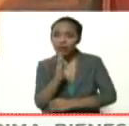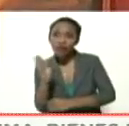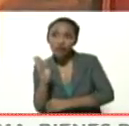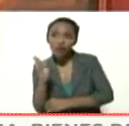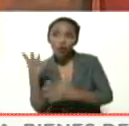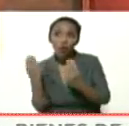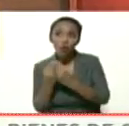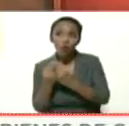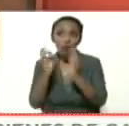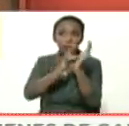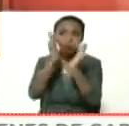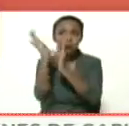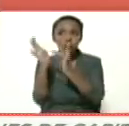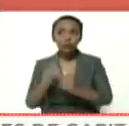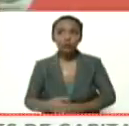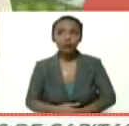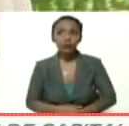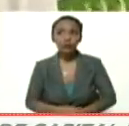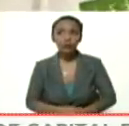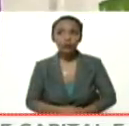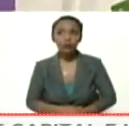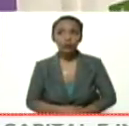Santísimo.